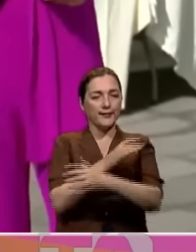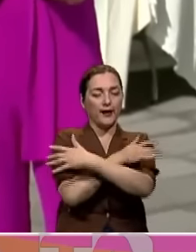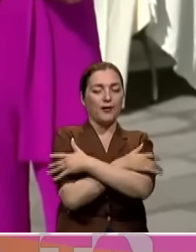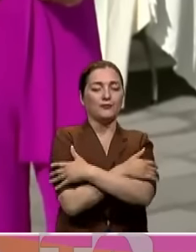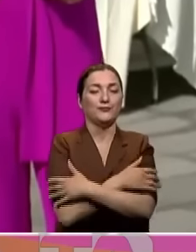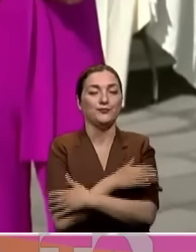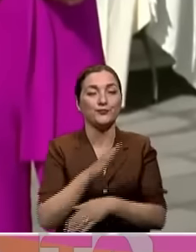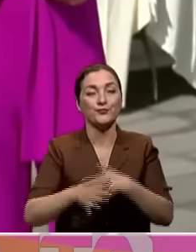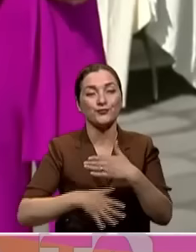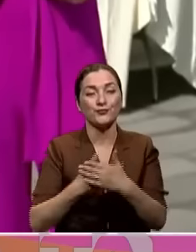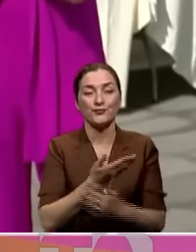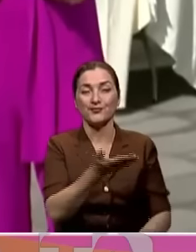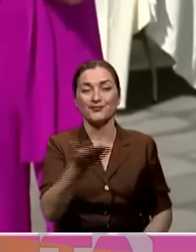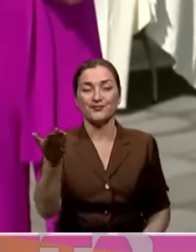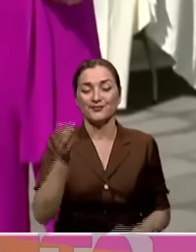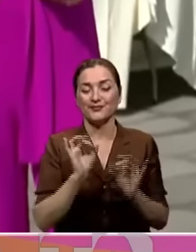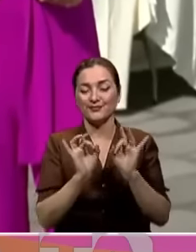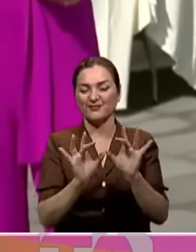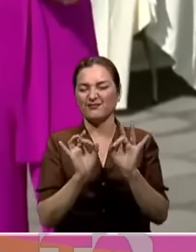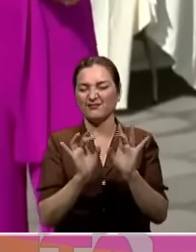aquí, chicos. Qué suertudos, ¿ah?